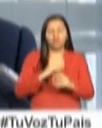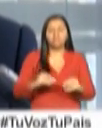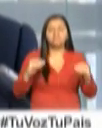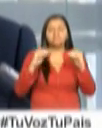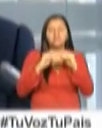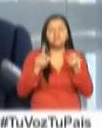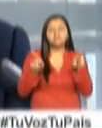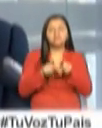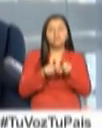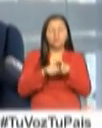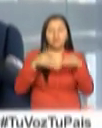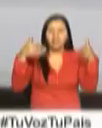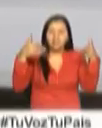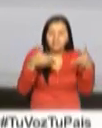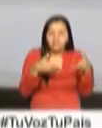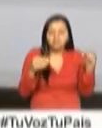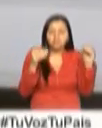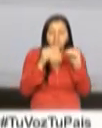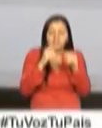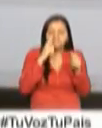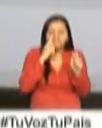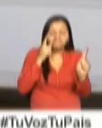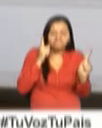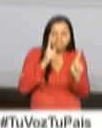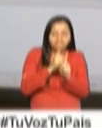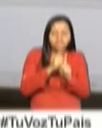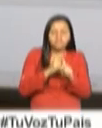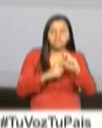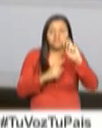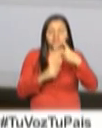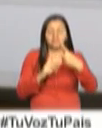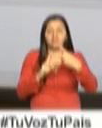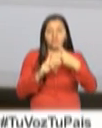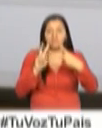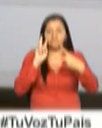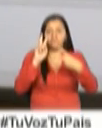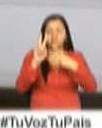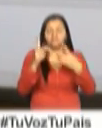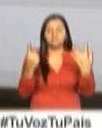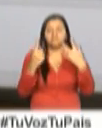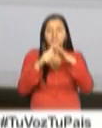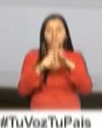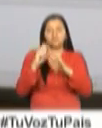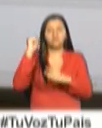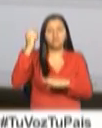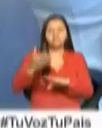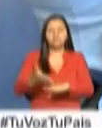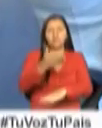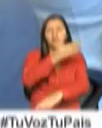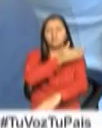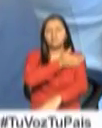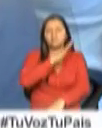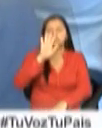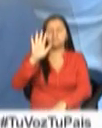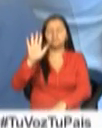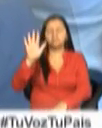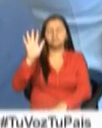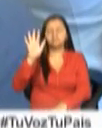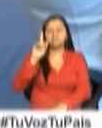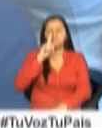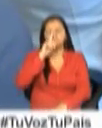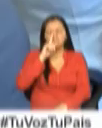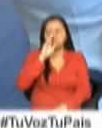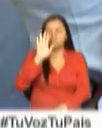una atención humanizada. Un segundo aspecto, según Garzón, se trata de la inclusión de derechos ancestrales de iniciativa del asambleísta Lourdes